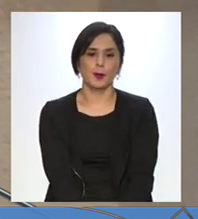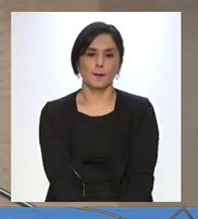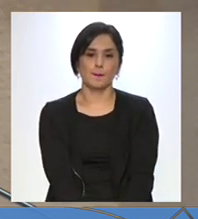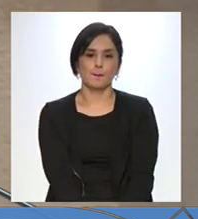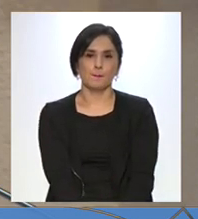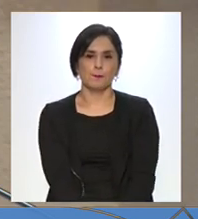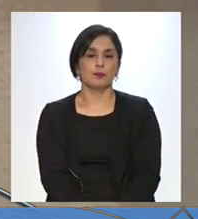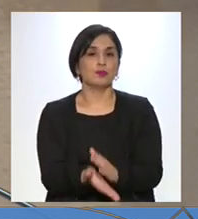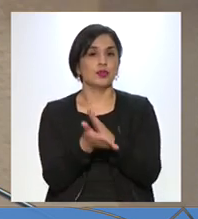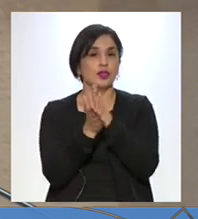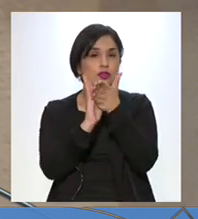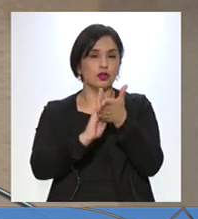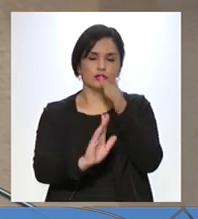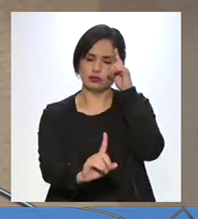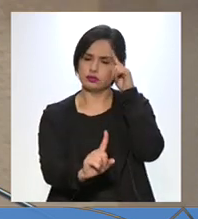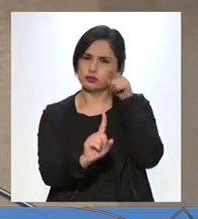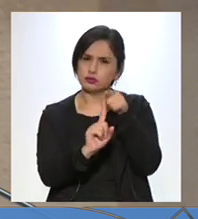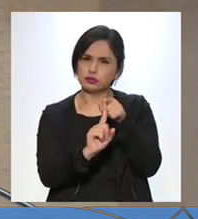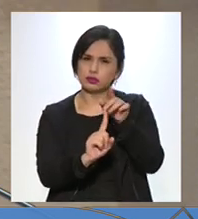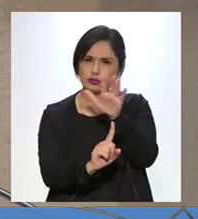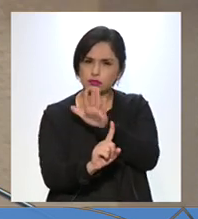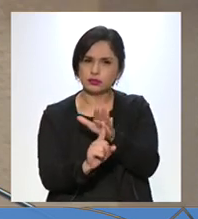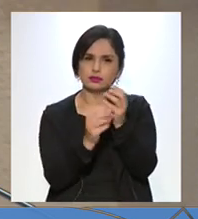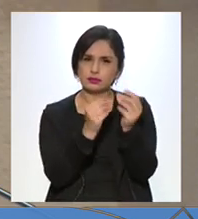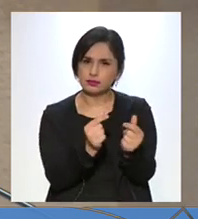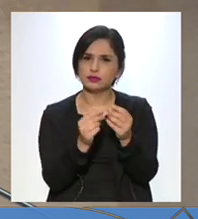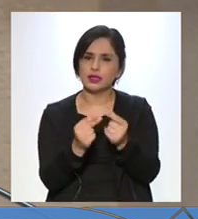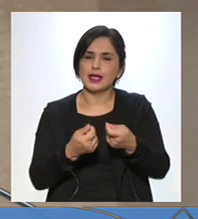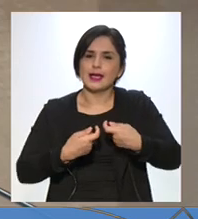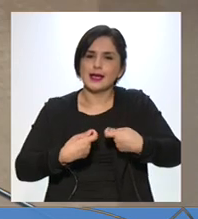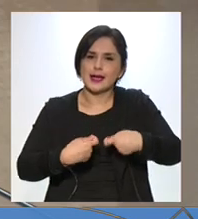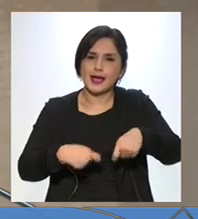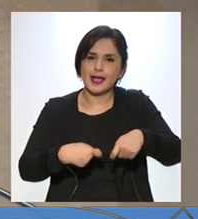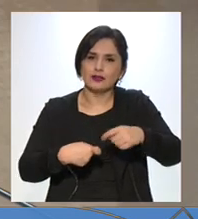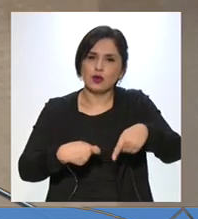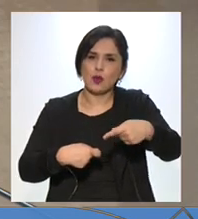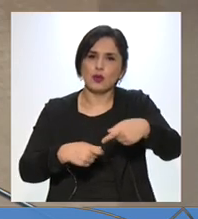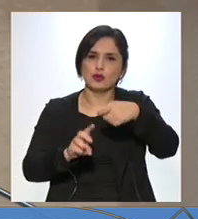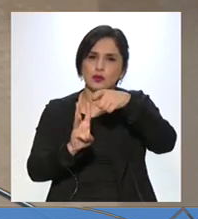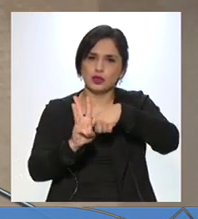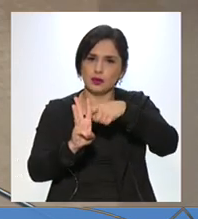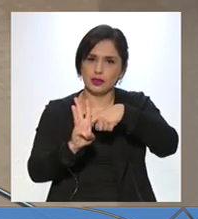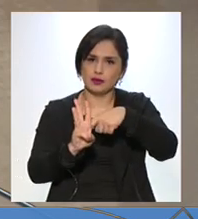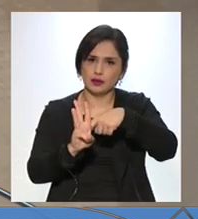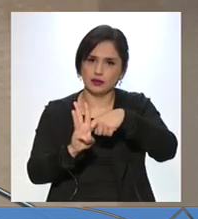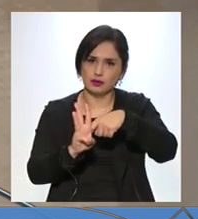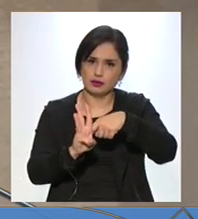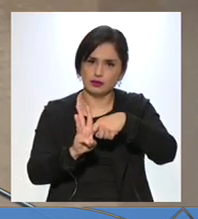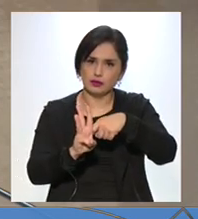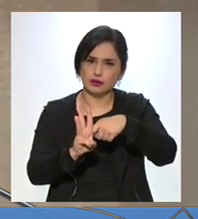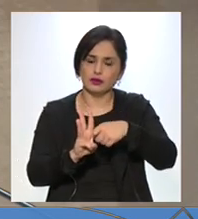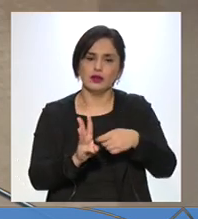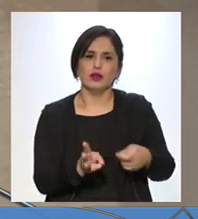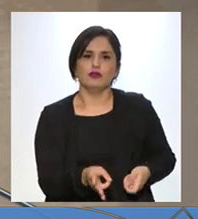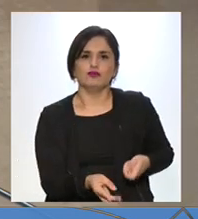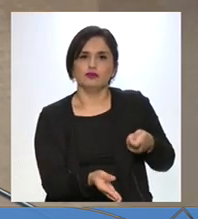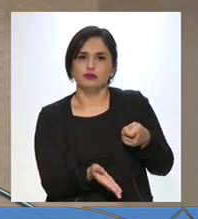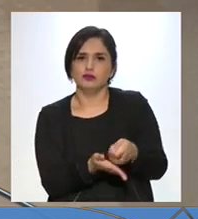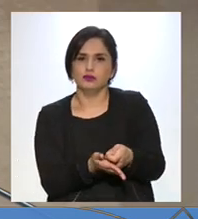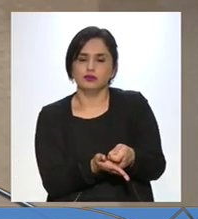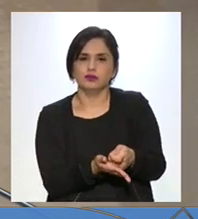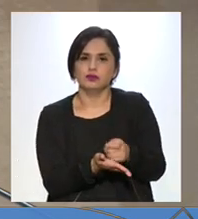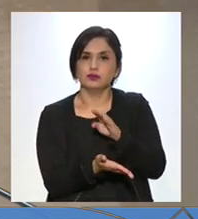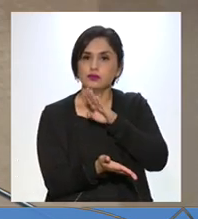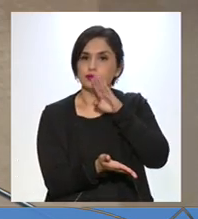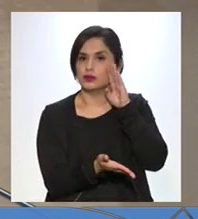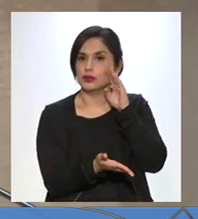Estos antecedentes apuntan a una mantención del dinamismo del gasto en los trimestres venideros. De hecho, las inyecciones de liquidez que recibieron los hogares en el